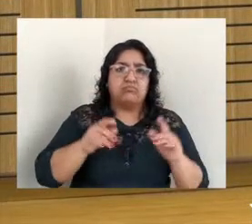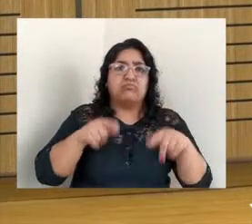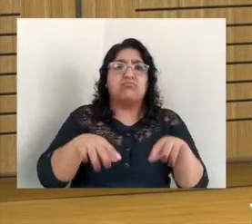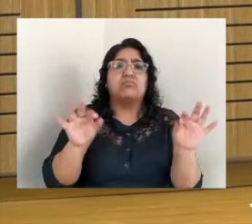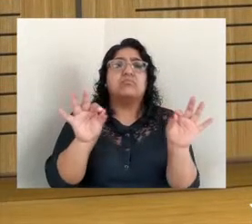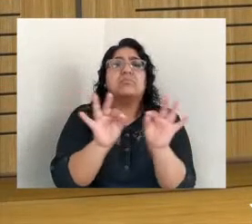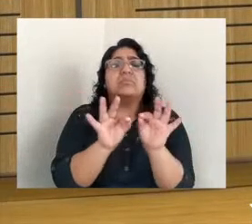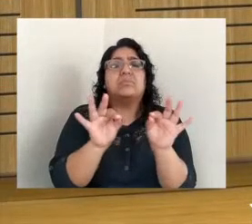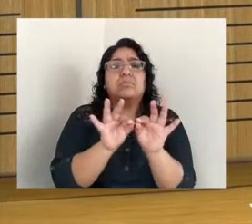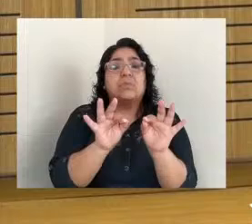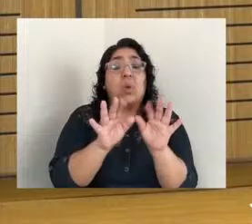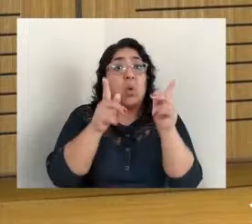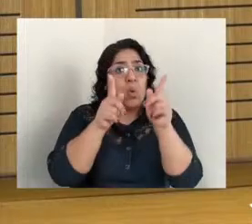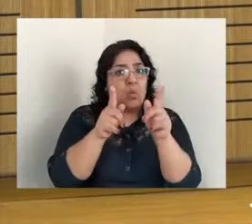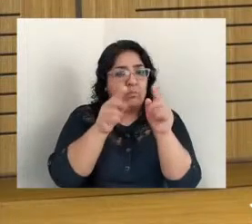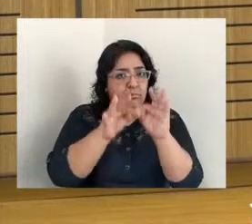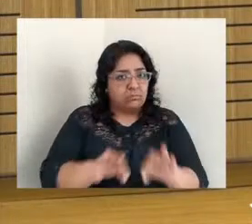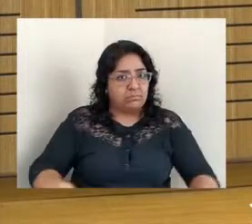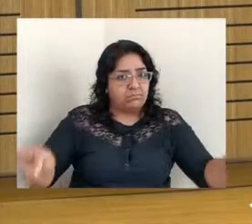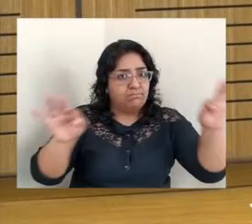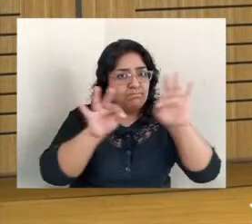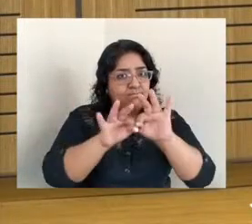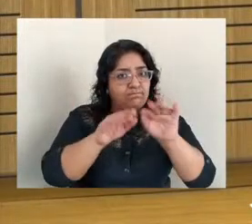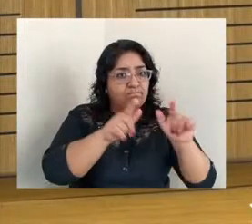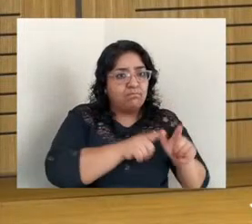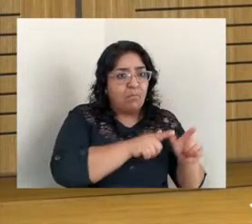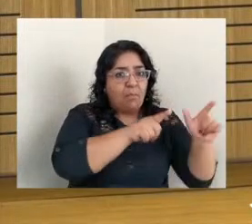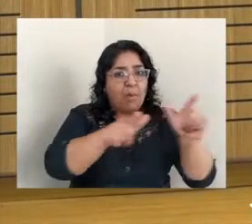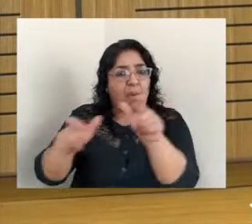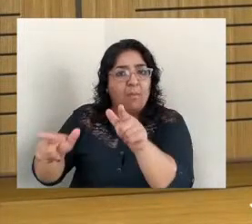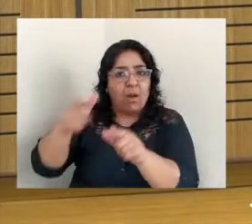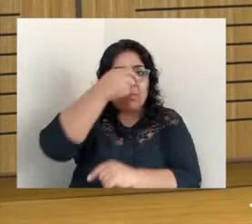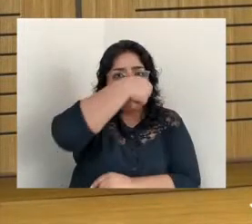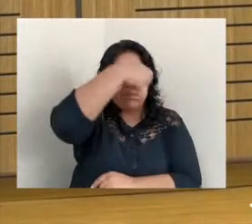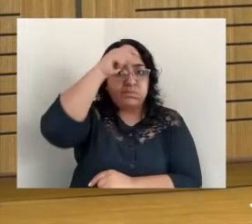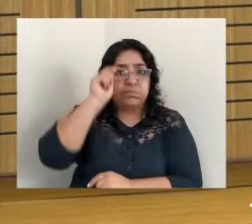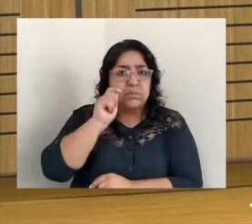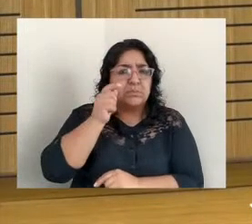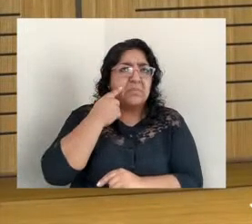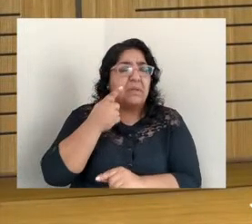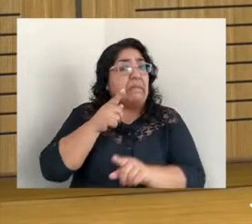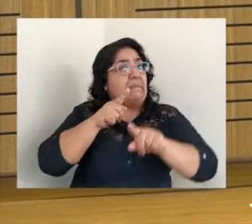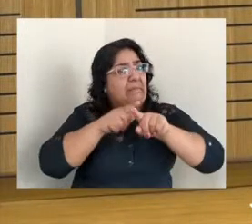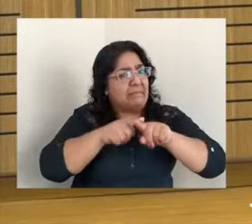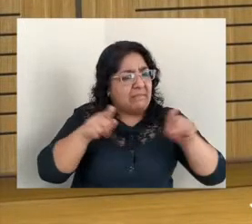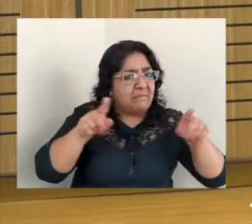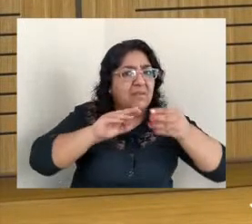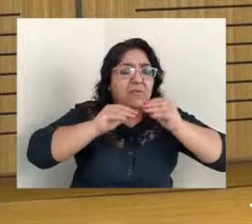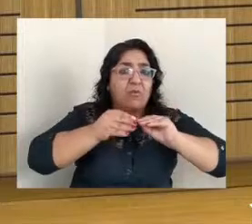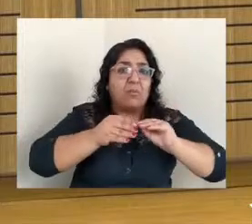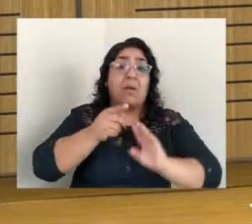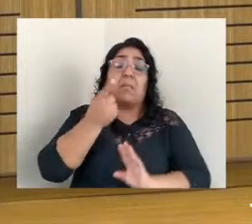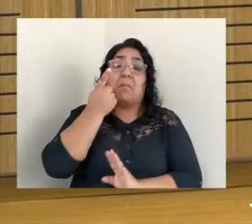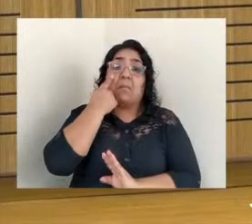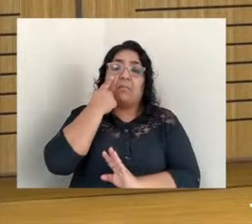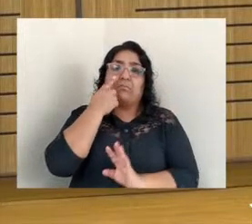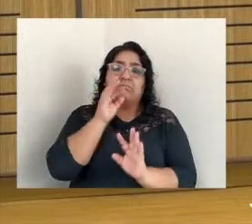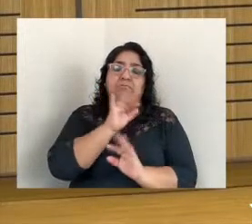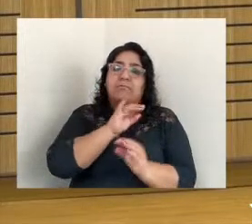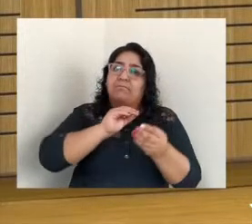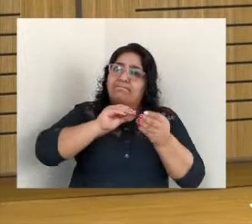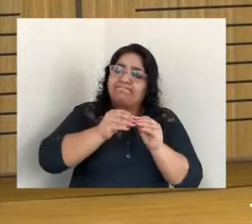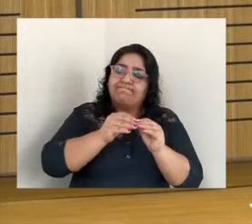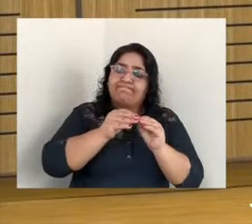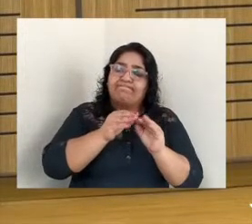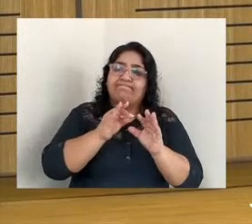ustedes esta sencilla pero significativa ceremonia de grado. Quizás diferente, pero sin perder su